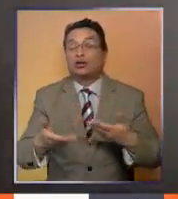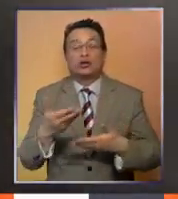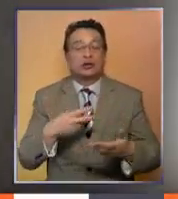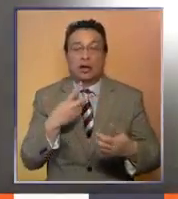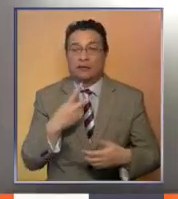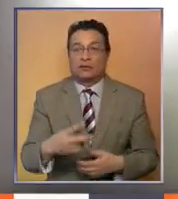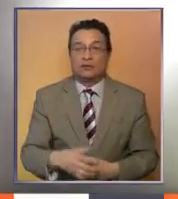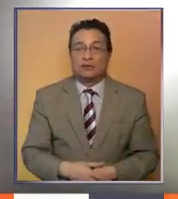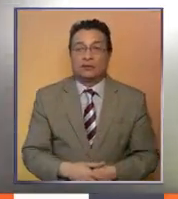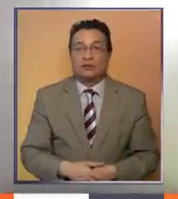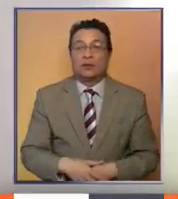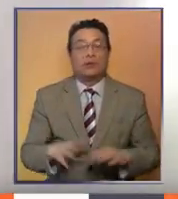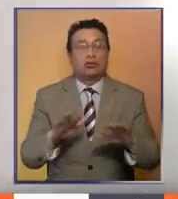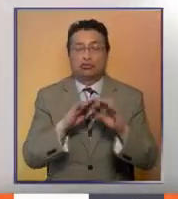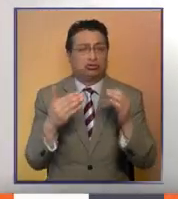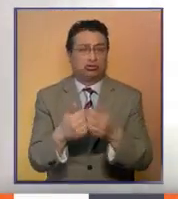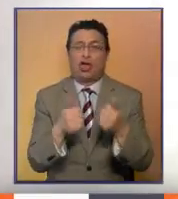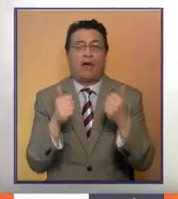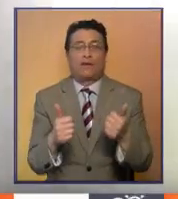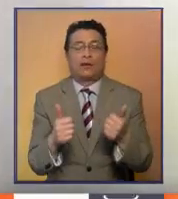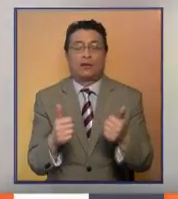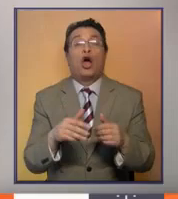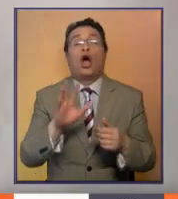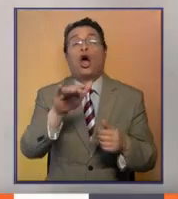y hoy